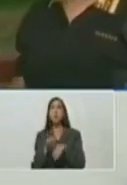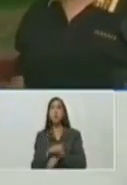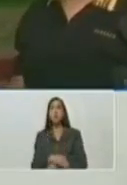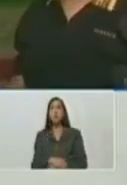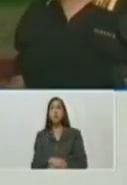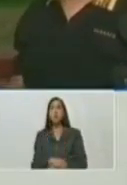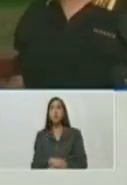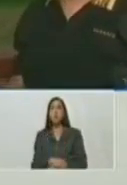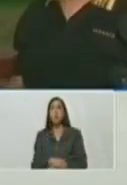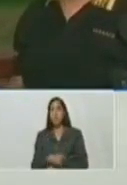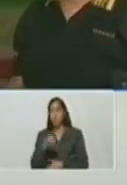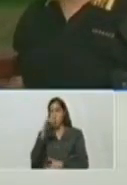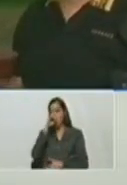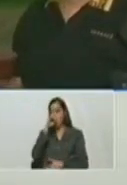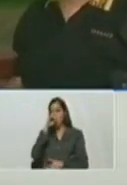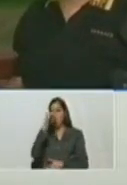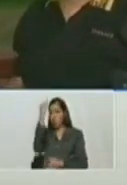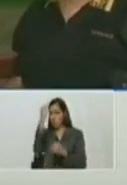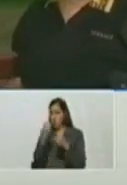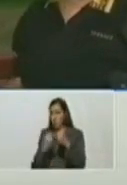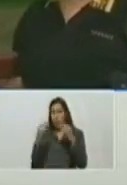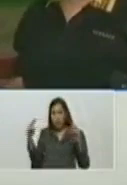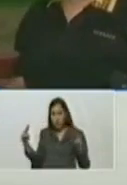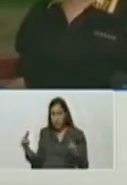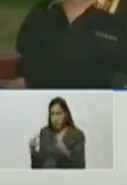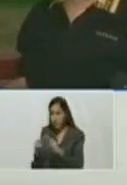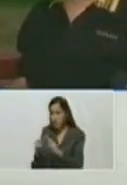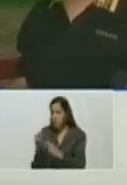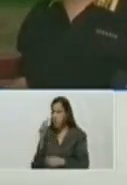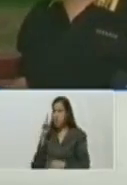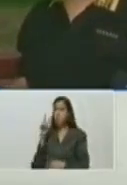hace un año, fue la última vez que hablé con Maradona.